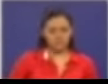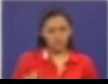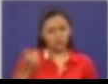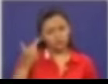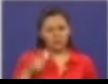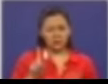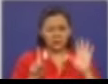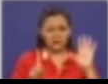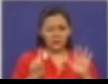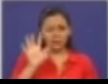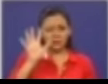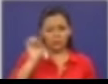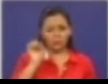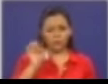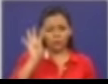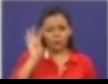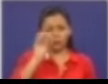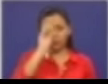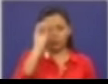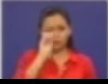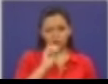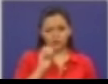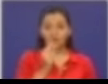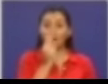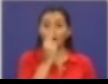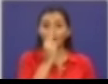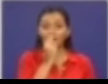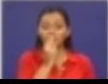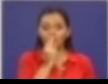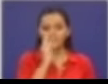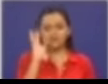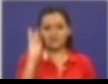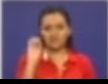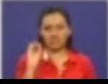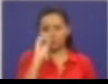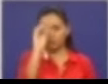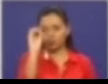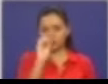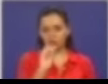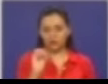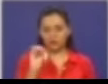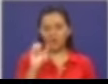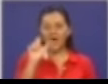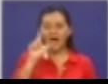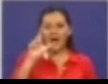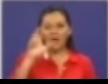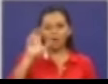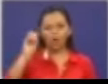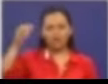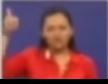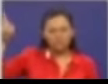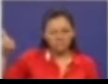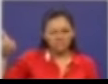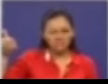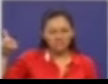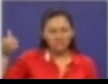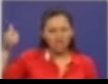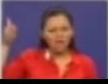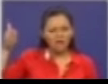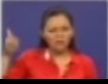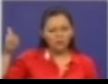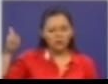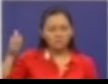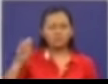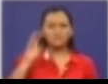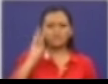65.4%. Con Bucarán, 60%. Con Alarcón, 53%. Con Maguad, ¿sí se acuerdan quién era el ministro de Economía